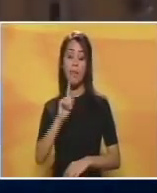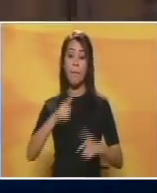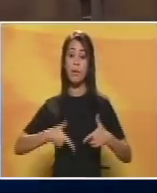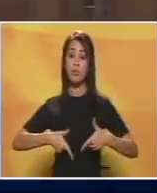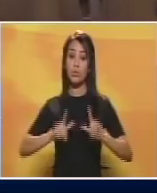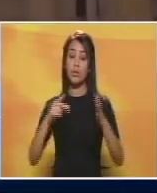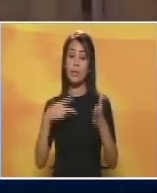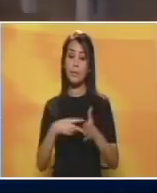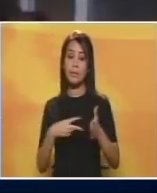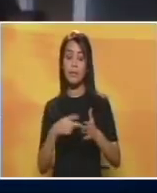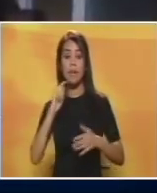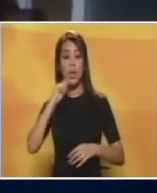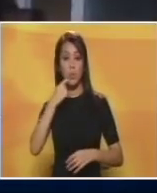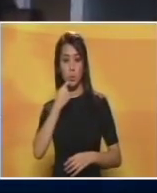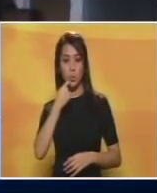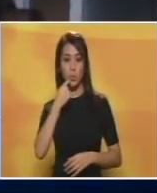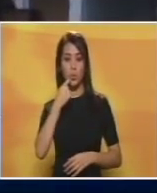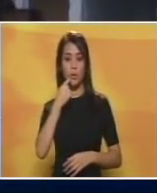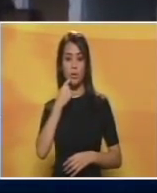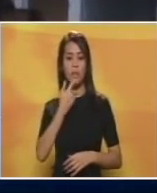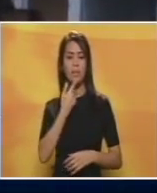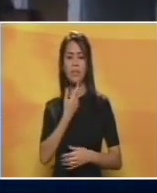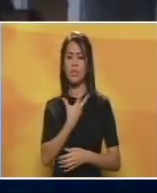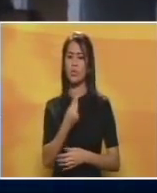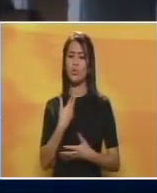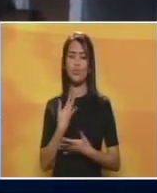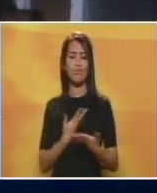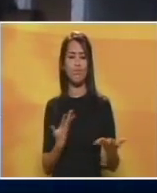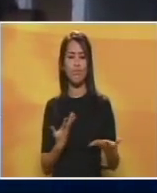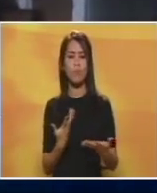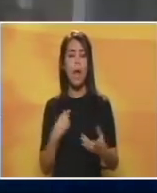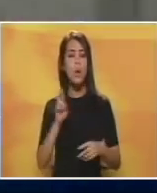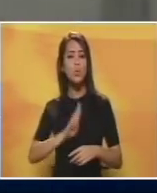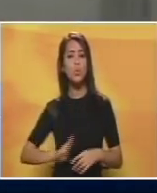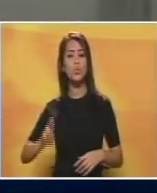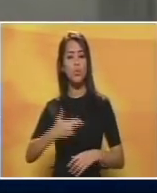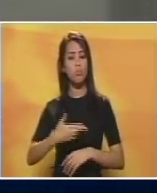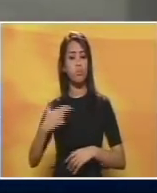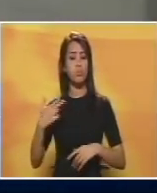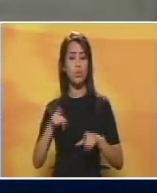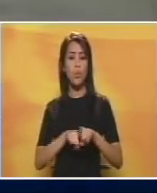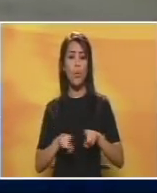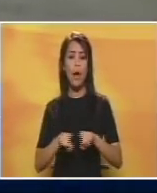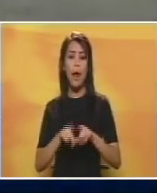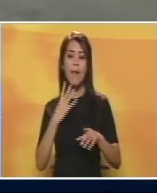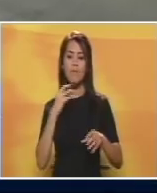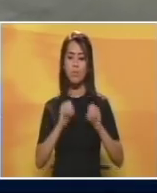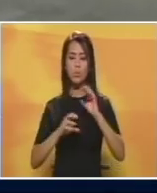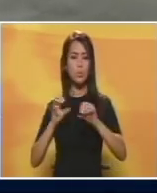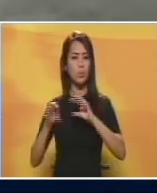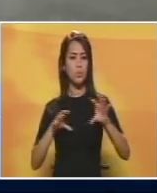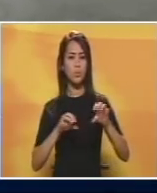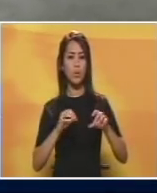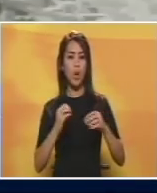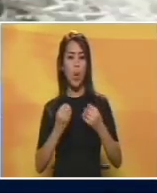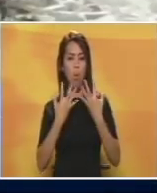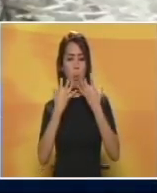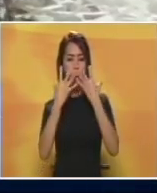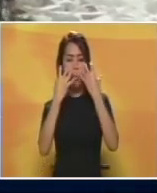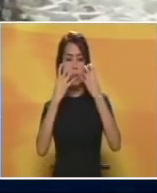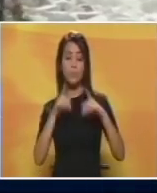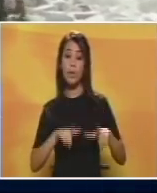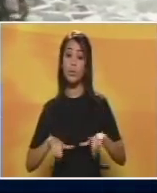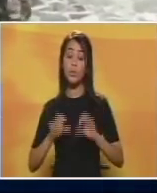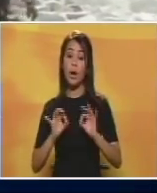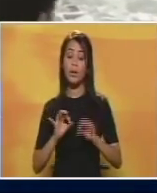autoridades sirias como rusas han negado de manera rotunda el uso de armas químicas en bombardeos de Duma. Ante la situación, el